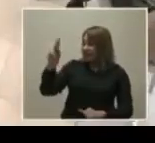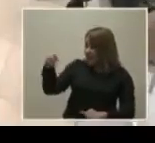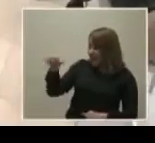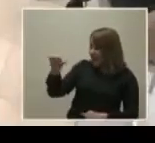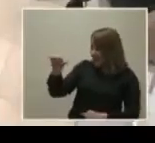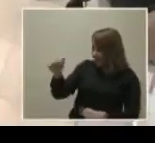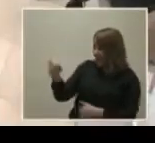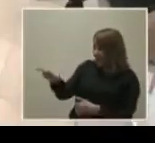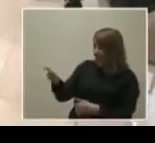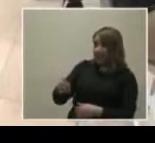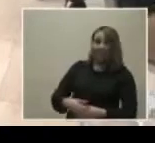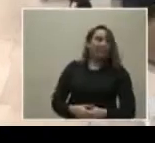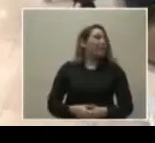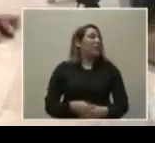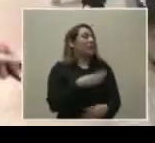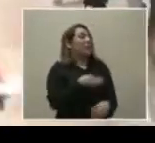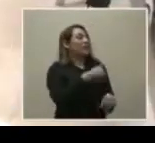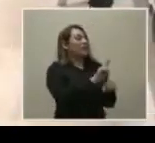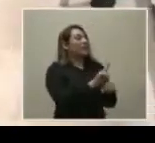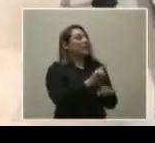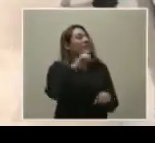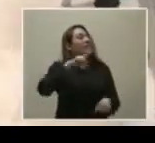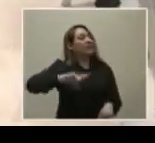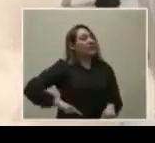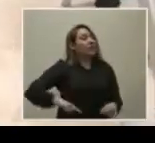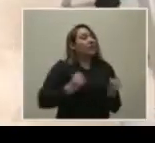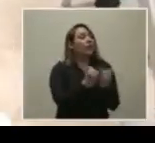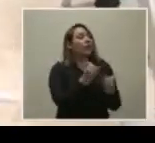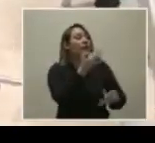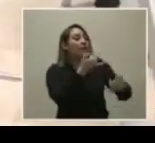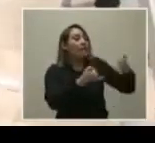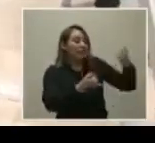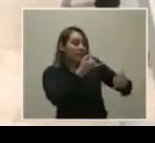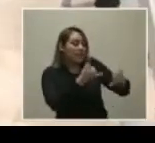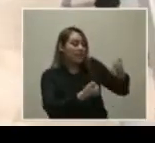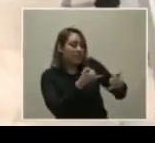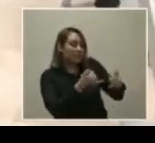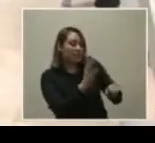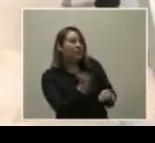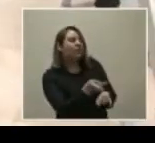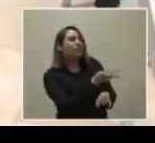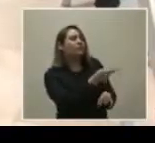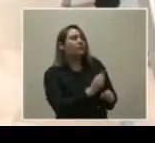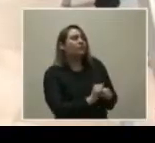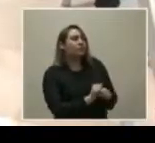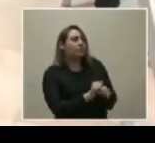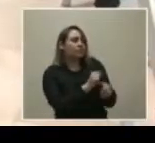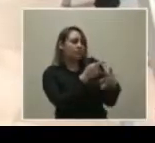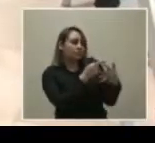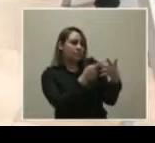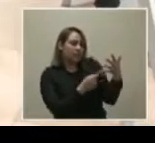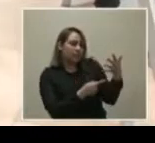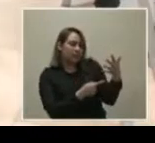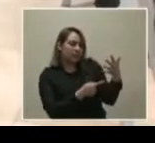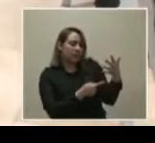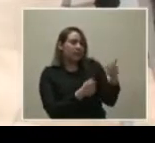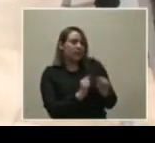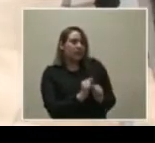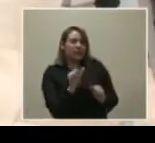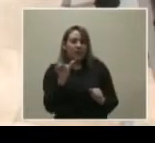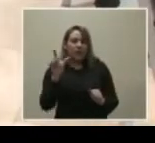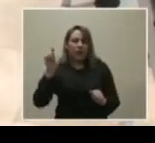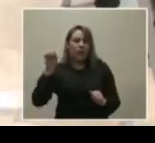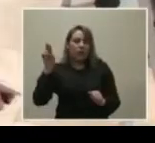días. Preguntarle si, y bueno, al fiscal también mencionaba que no se descartan las líneas en el caso de Lourdes